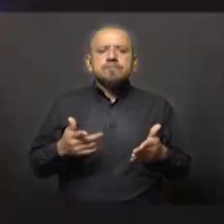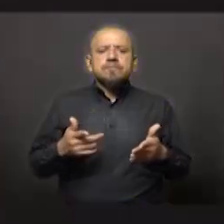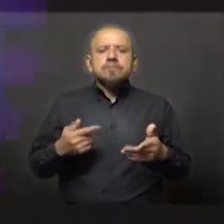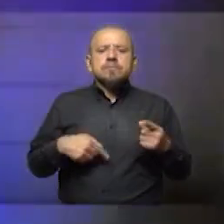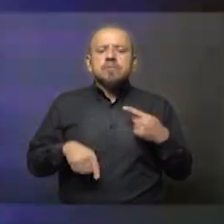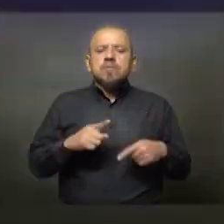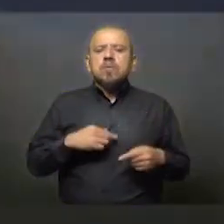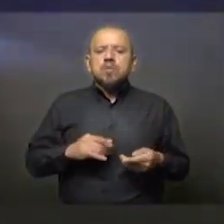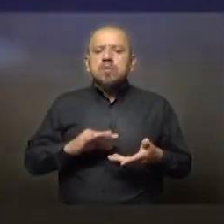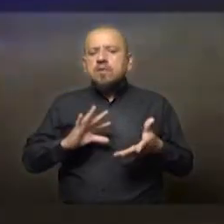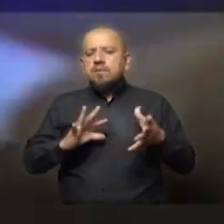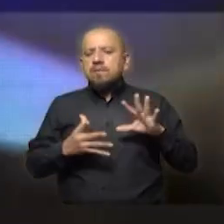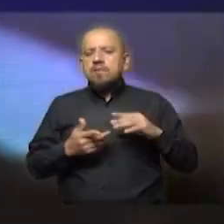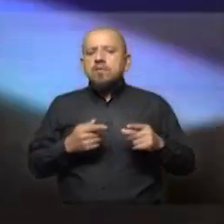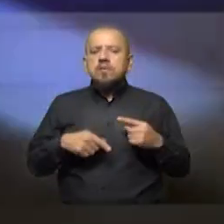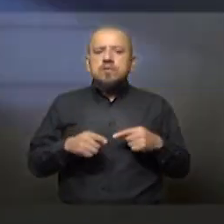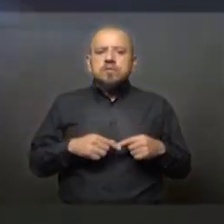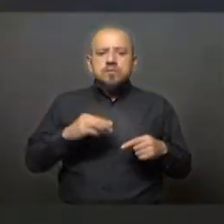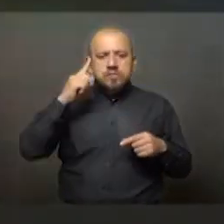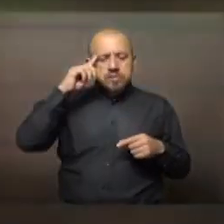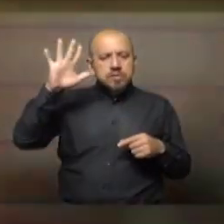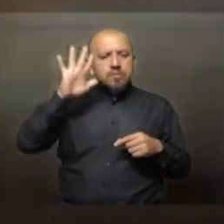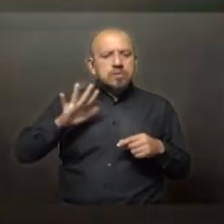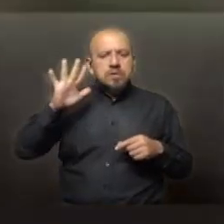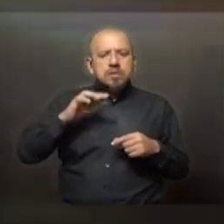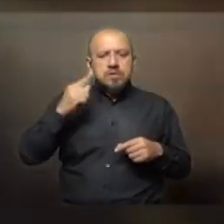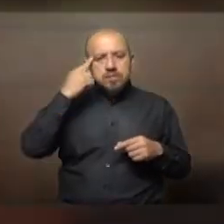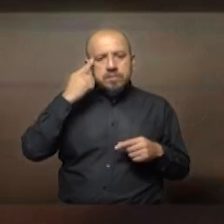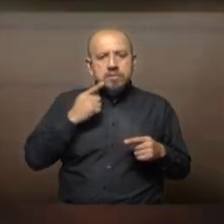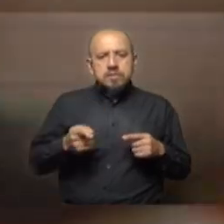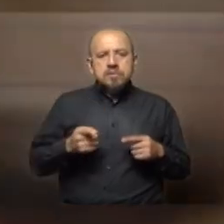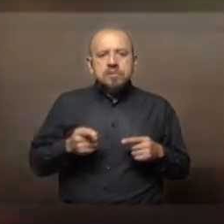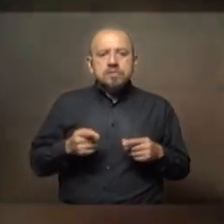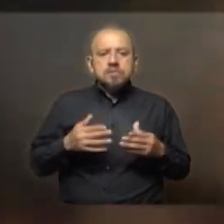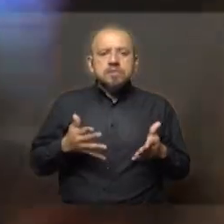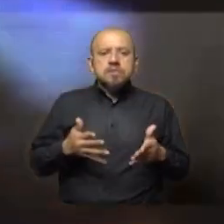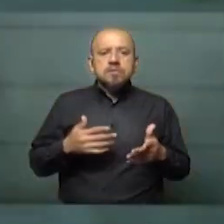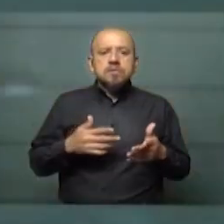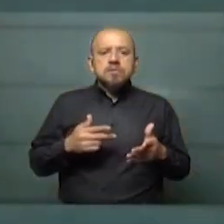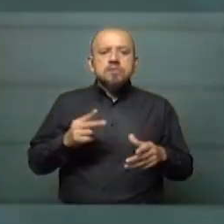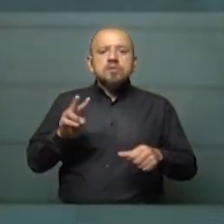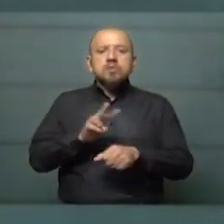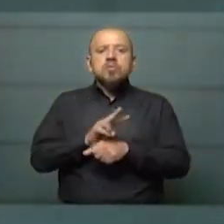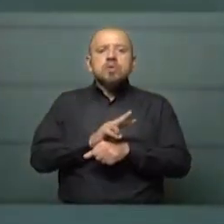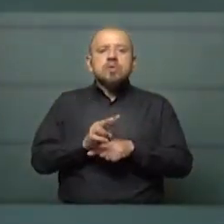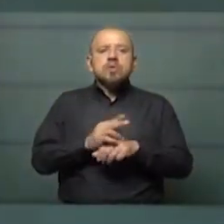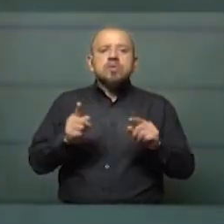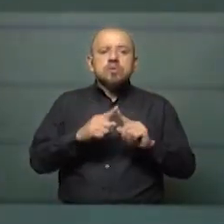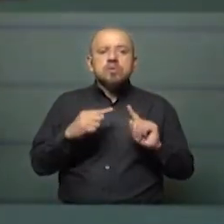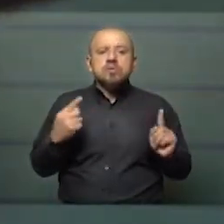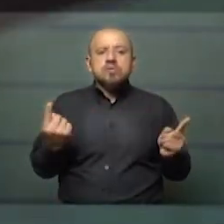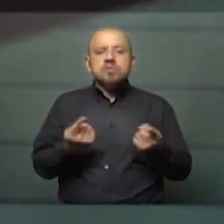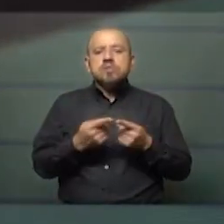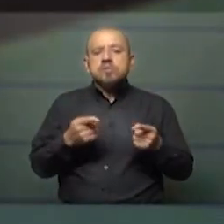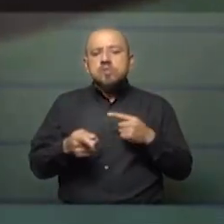digamos un modo de de imaginar de pensar en bueno que los cuidados sean colectivos unas formas